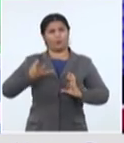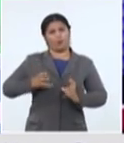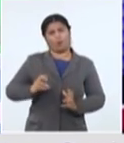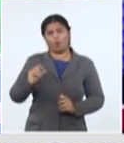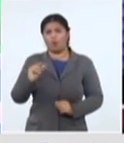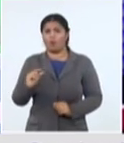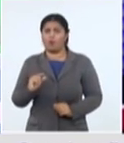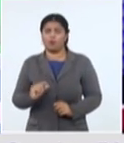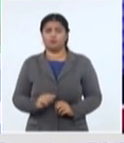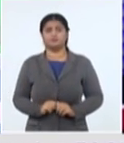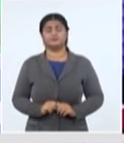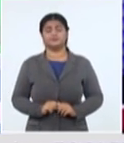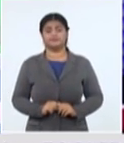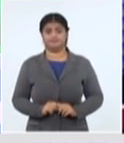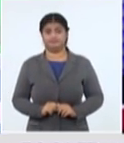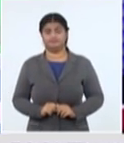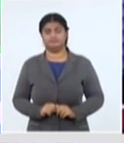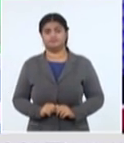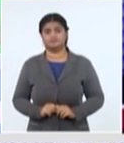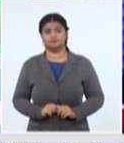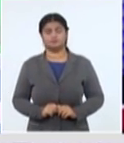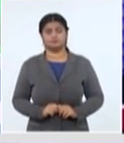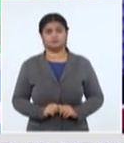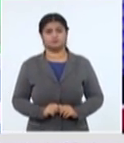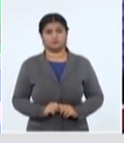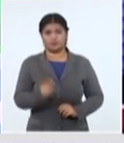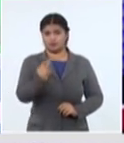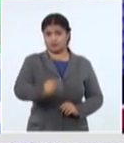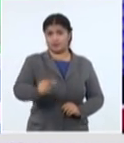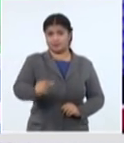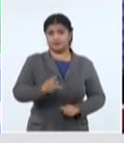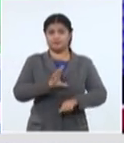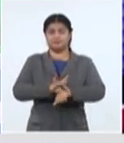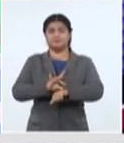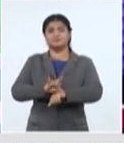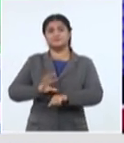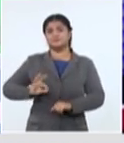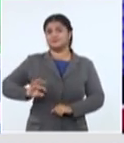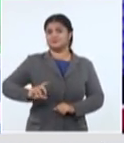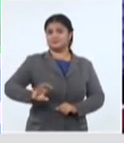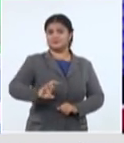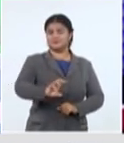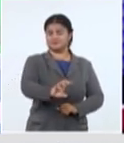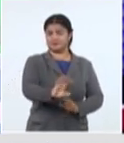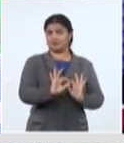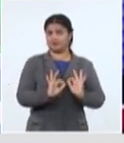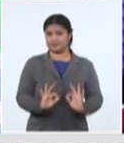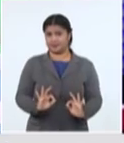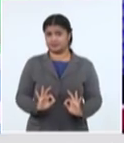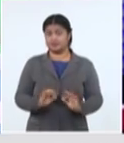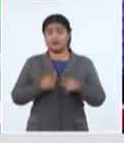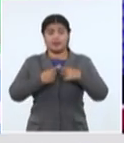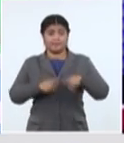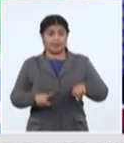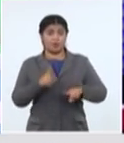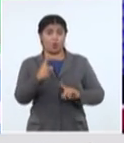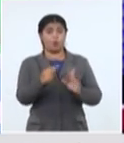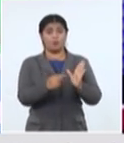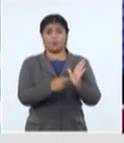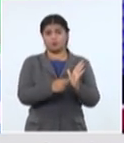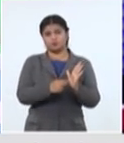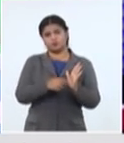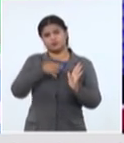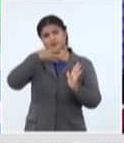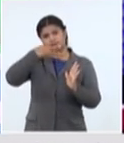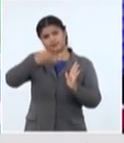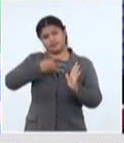los prepara para esta nueva situación. Esa es nuestra experiencia. Pero quiero hacer un comentario. Estamos